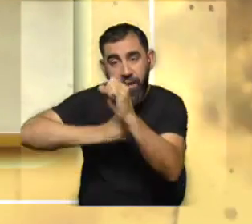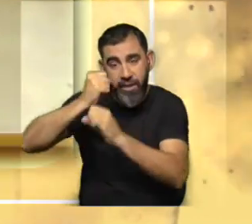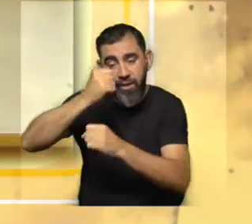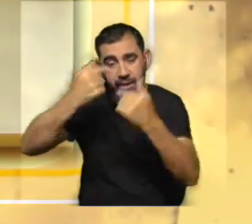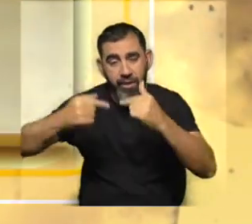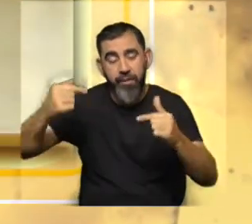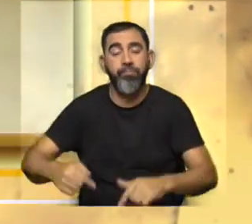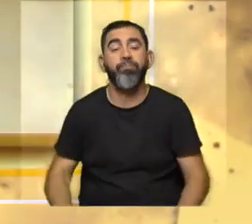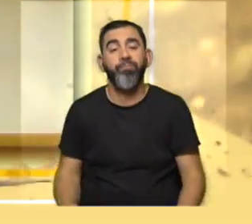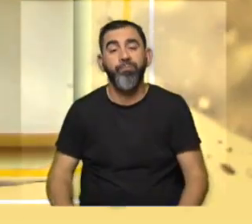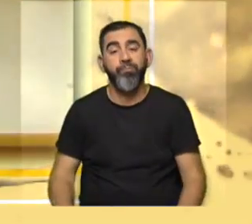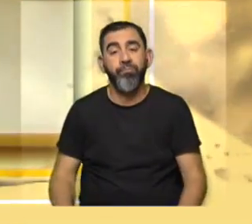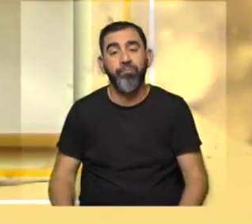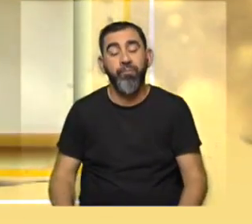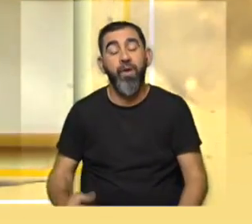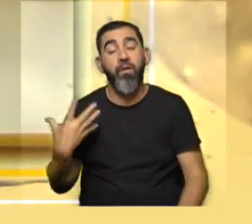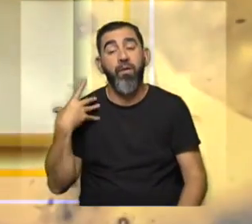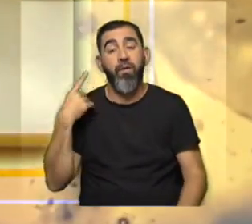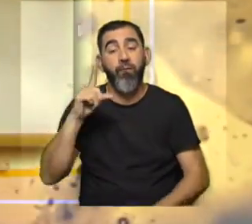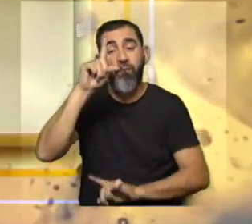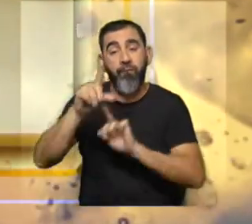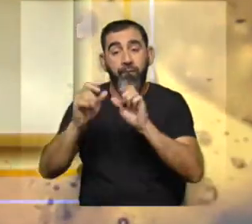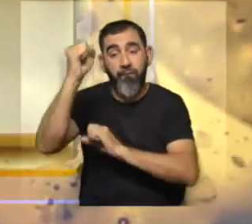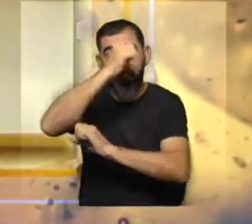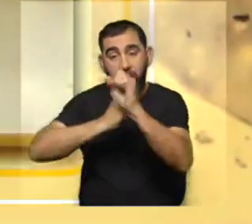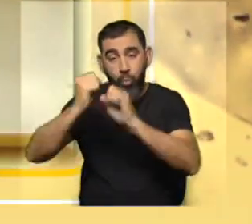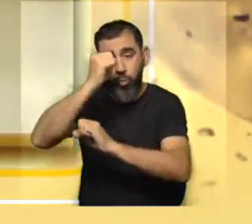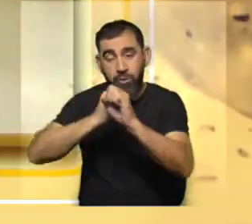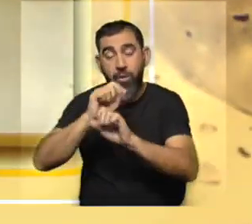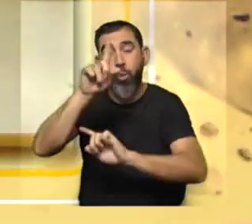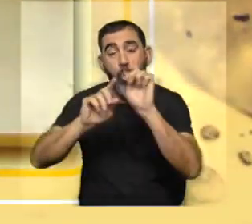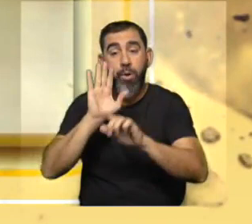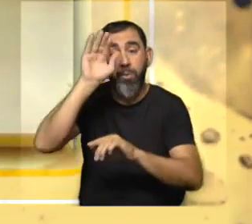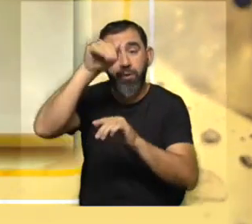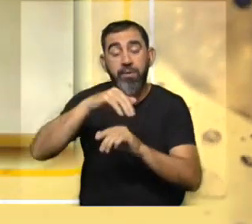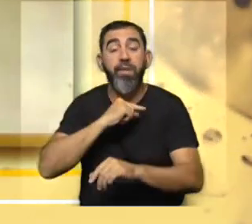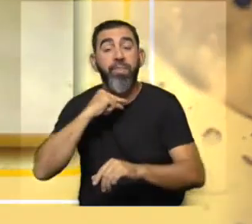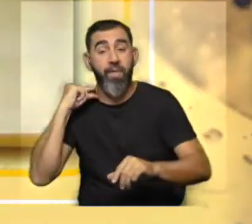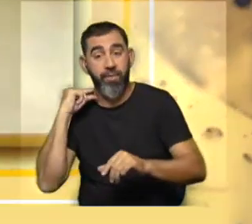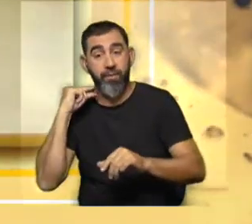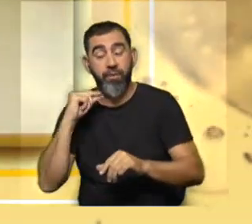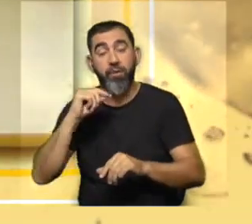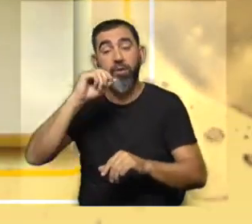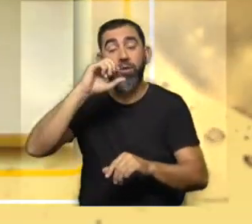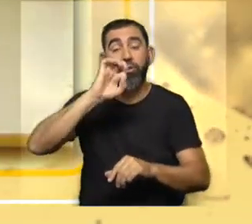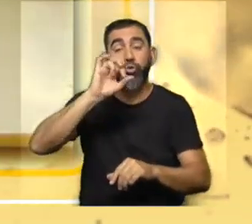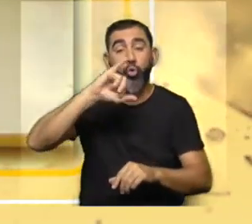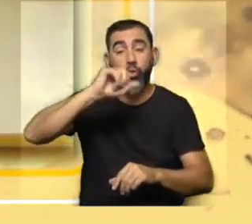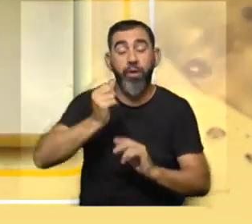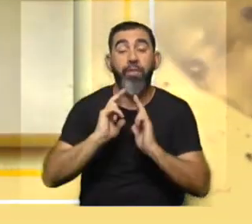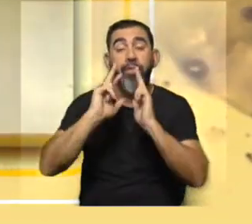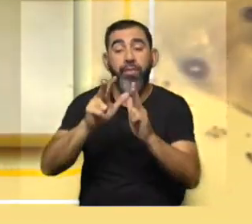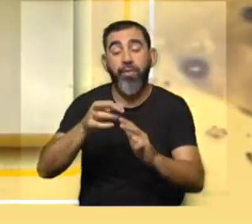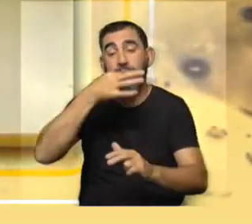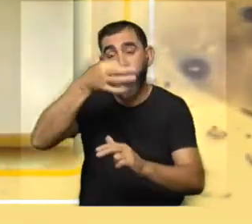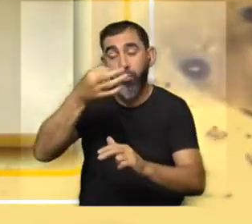campos científicos. La decana de la Facultad de Ingeniería y Tecnologías de la Universidad Católica, Sonia Cozzano, dijo en la